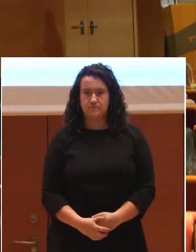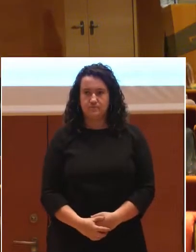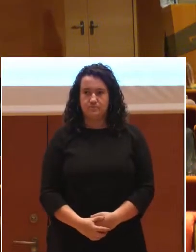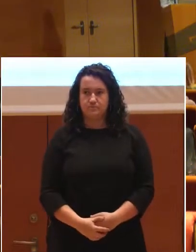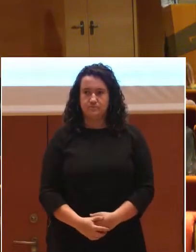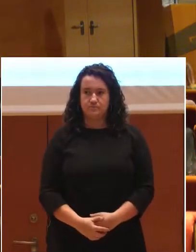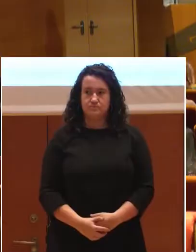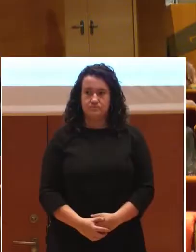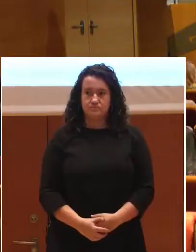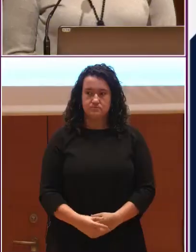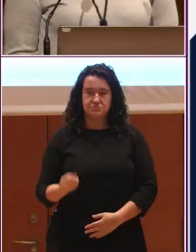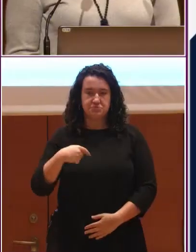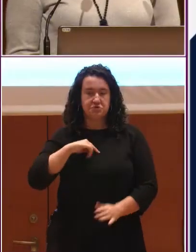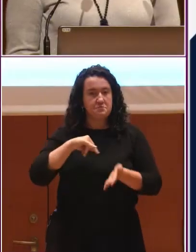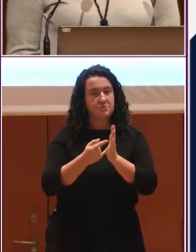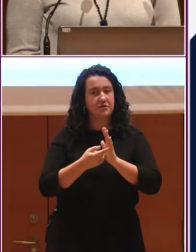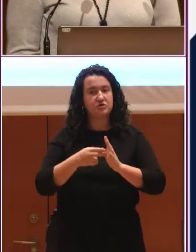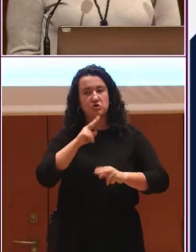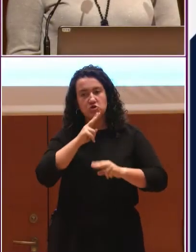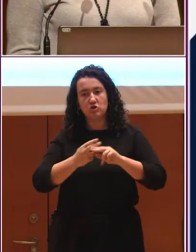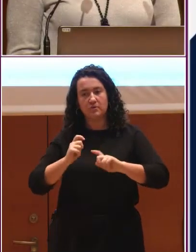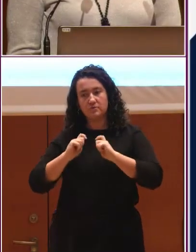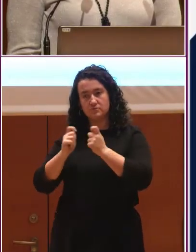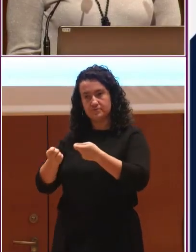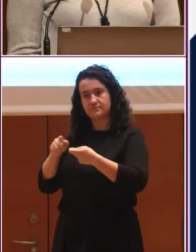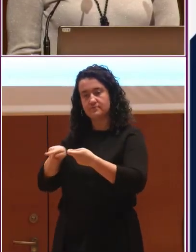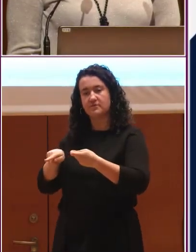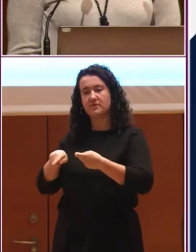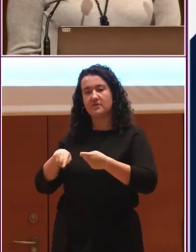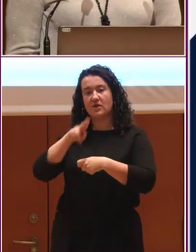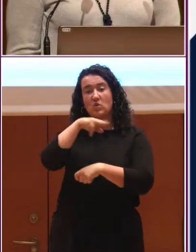nuestro proyecto se llama sare Morea o red morada